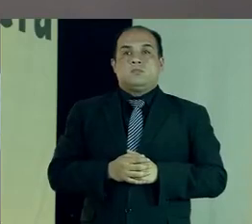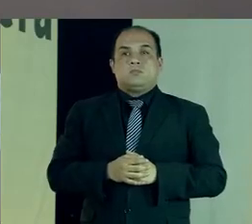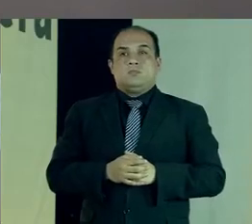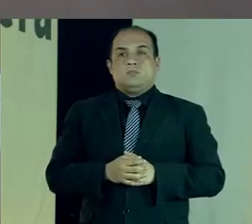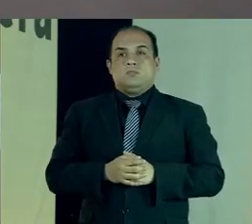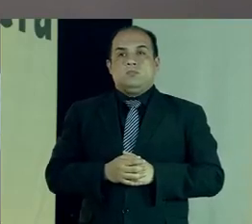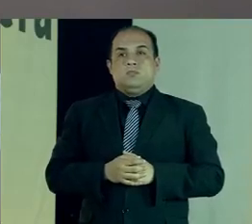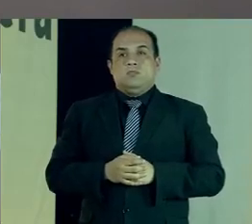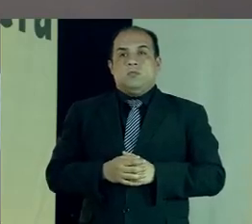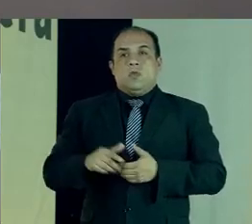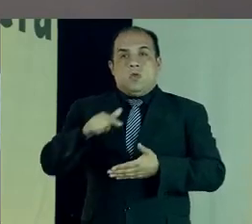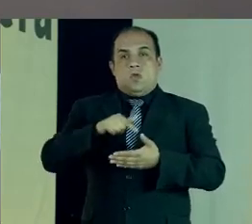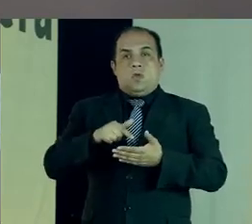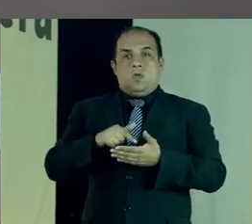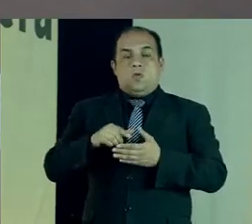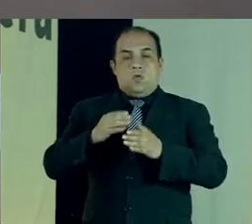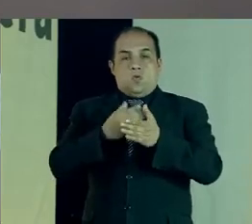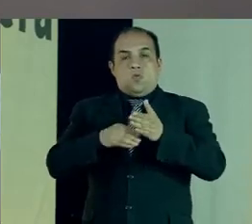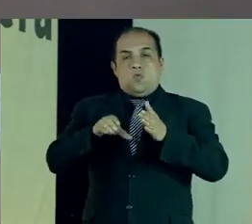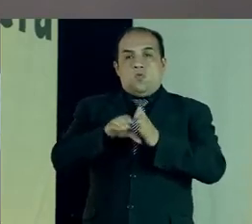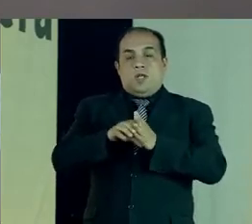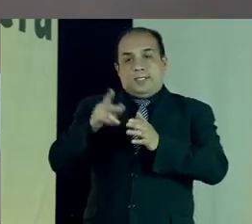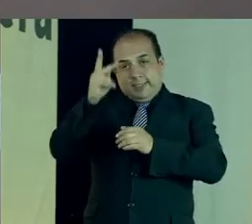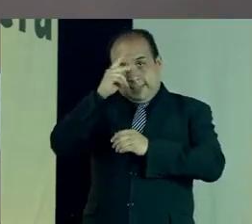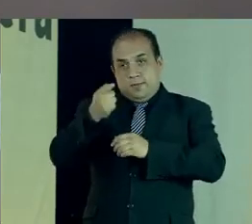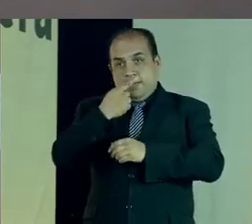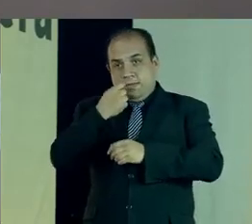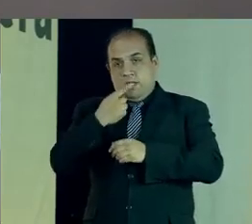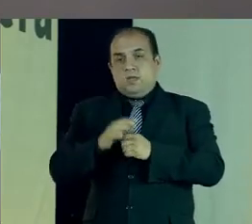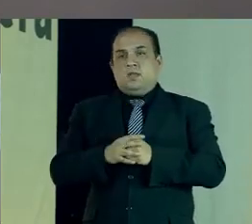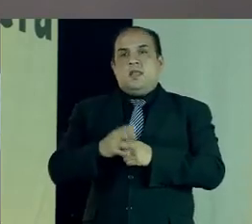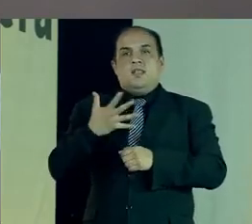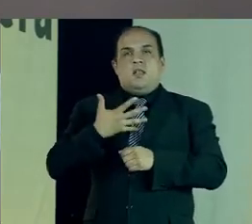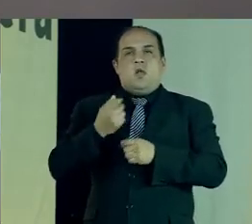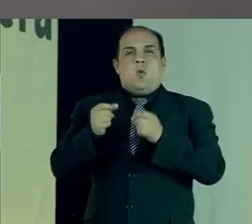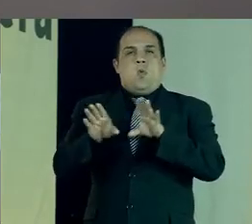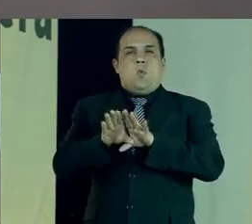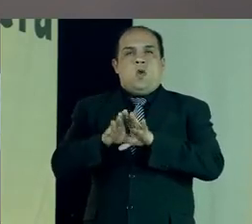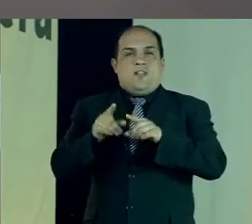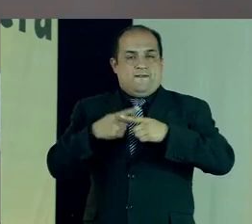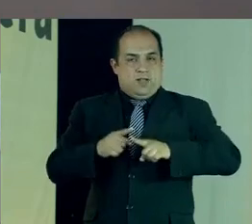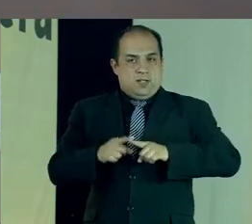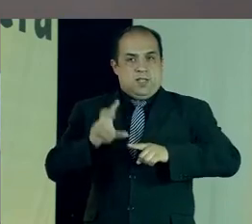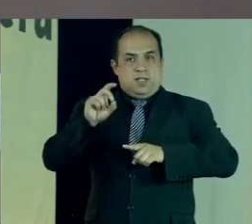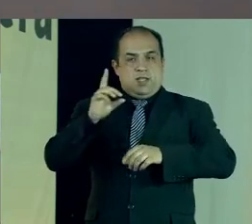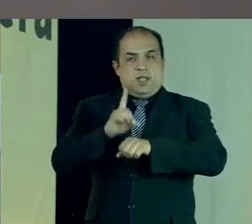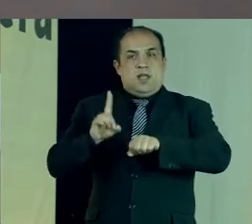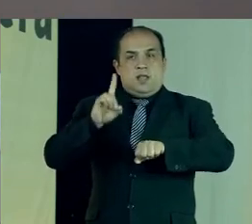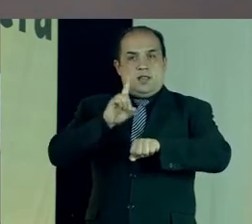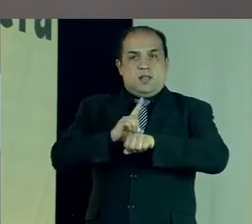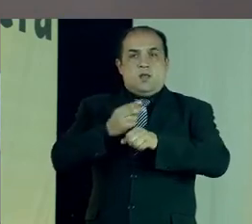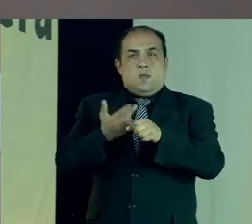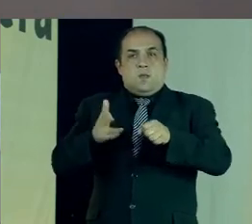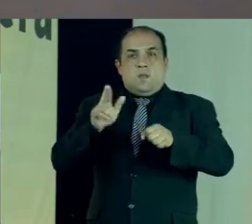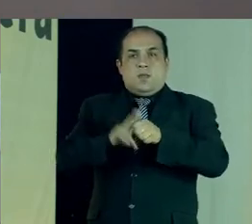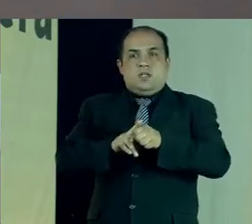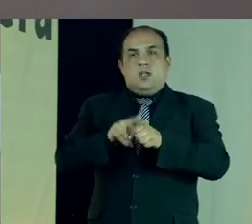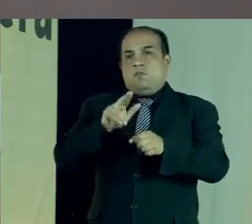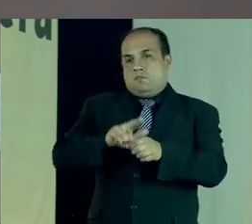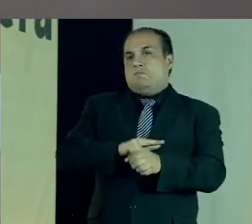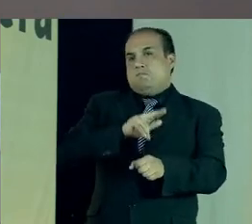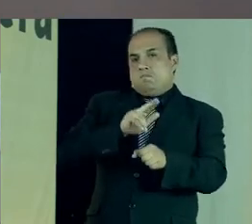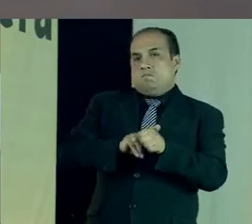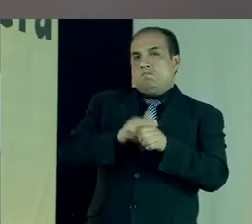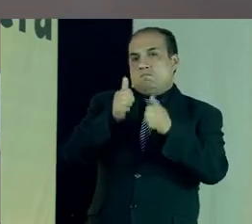dos unidades del psiquiatra son hasta cierto punto una excepción 30 días utilizadas errando normal